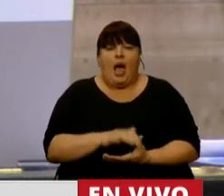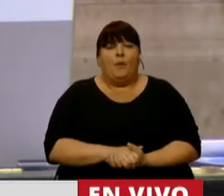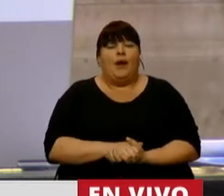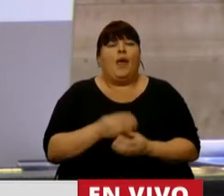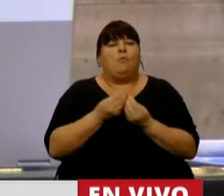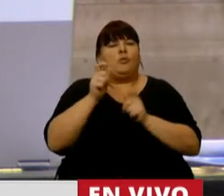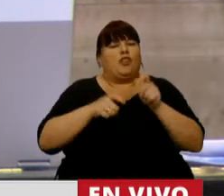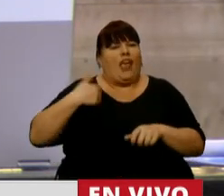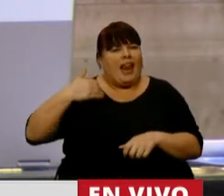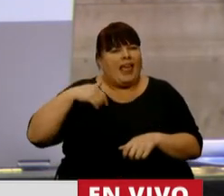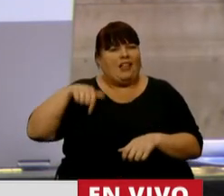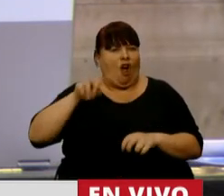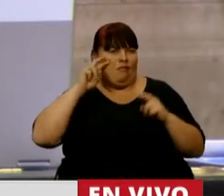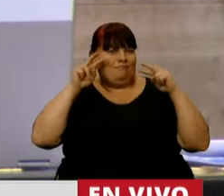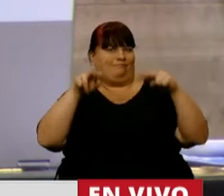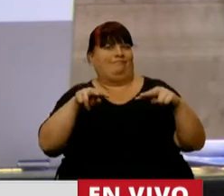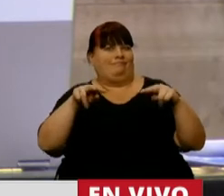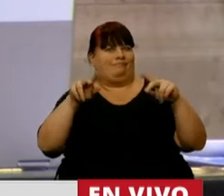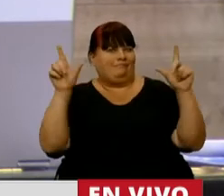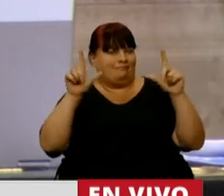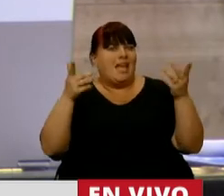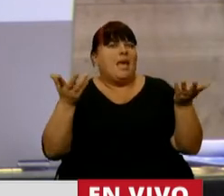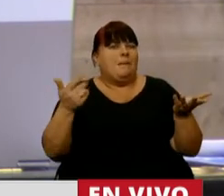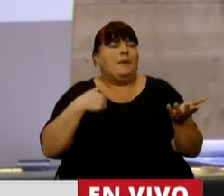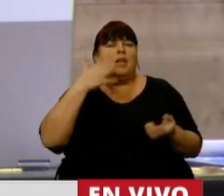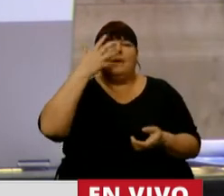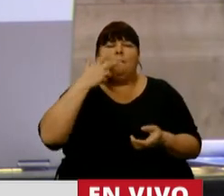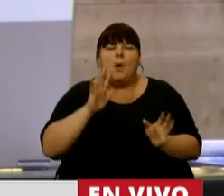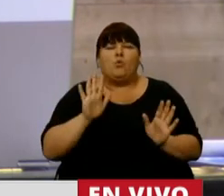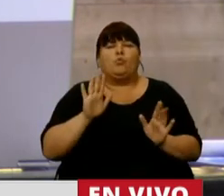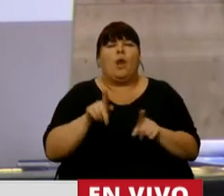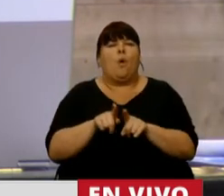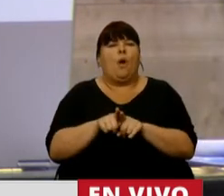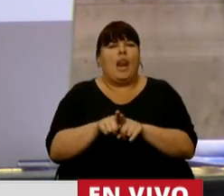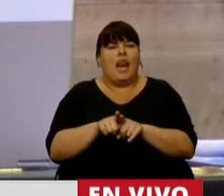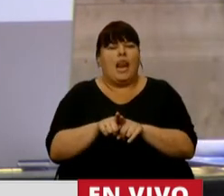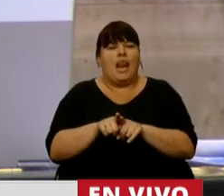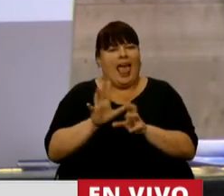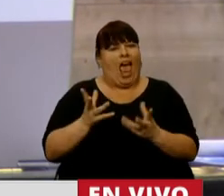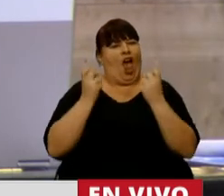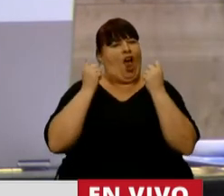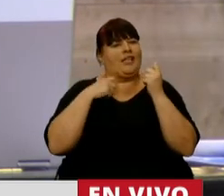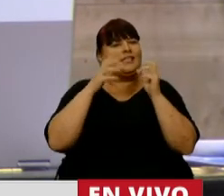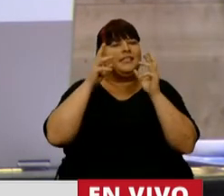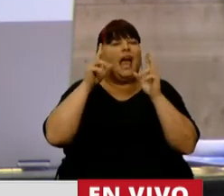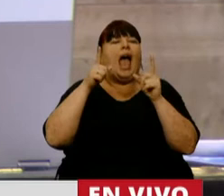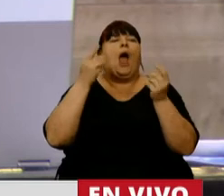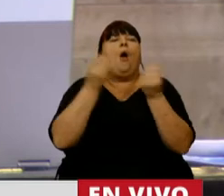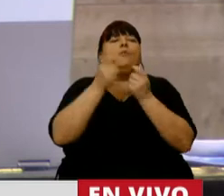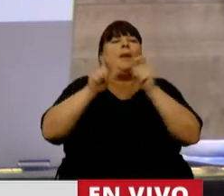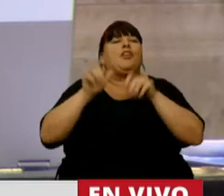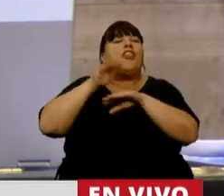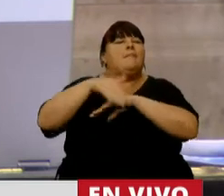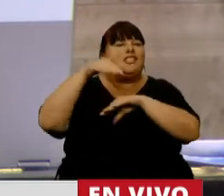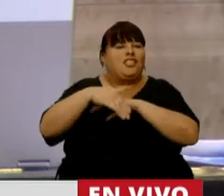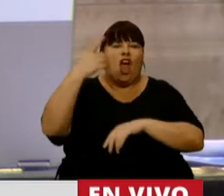muchos argentinos hoy nos están mirando, pero quisiera ser un poco egoísta y reducir. Muchos misioneros